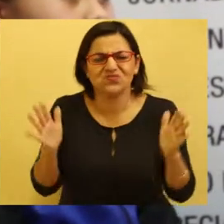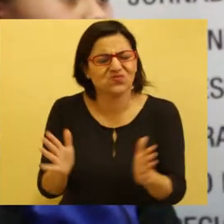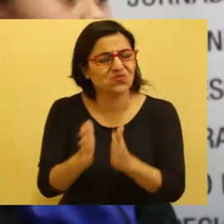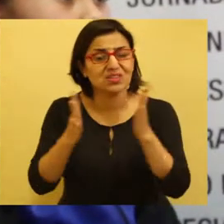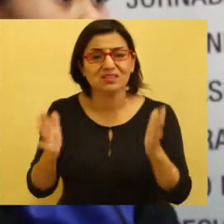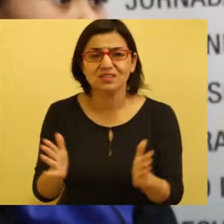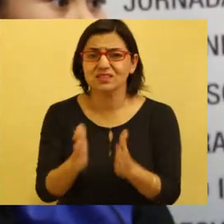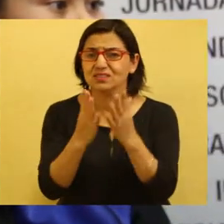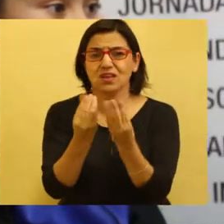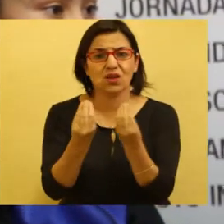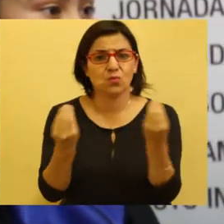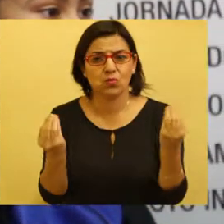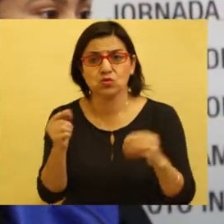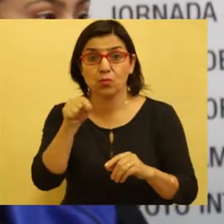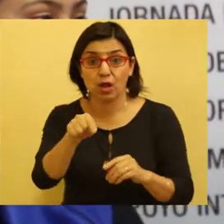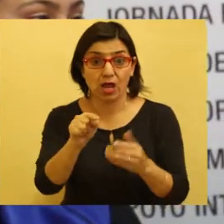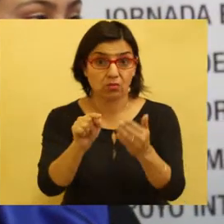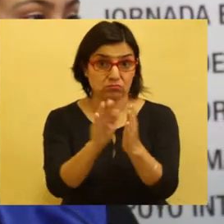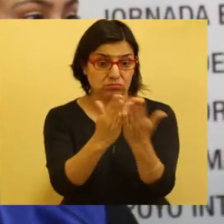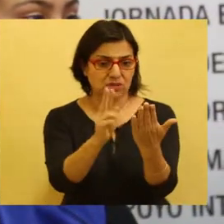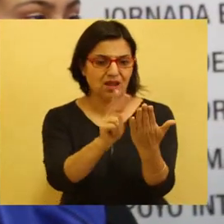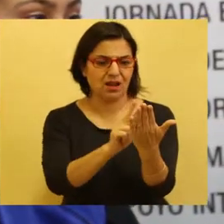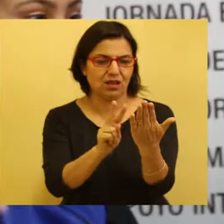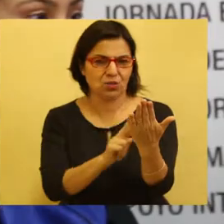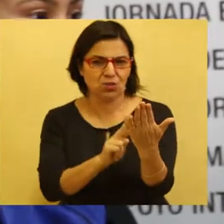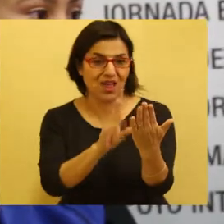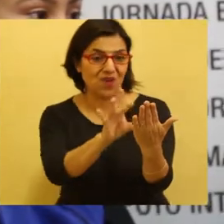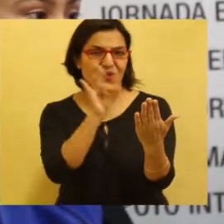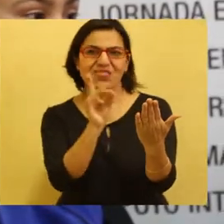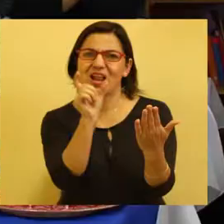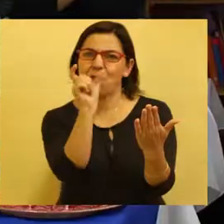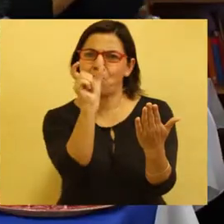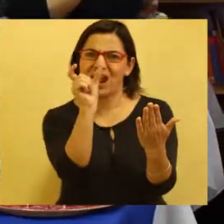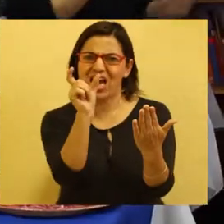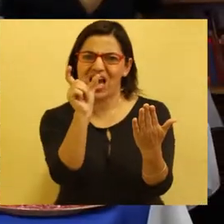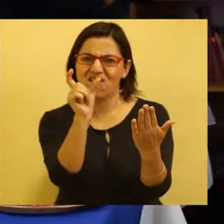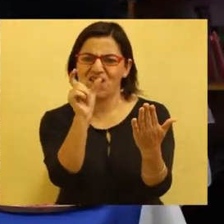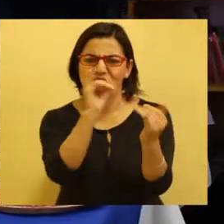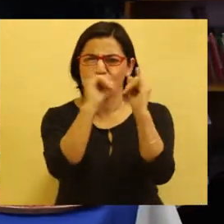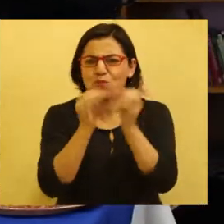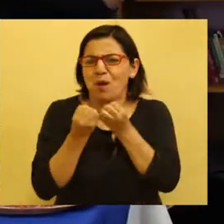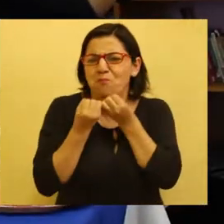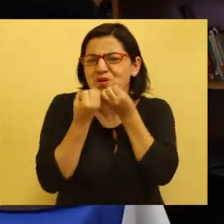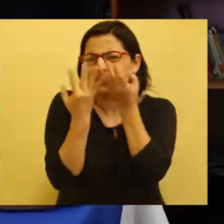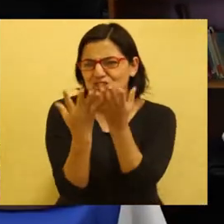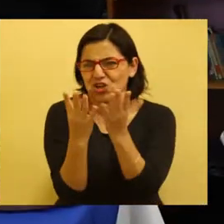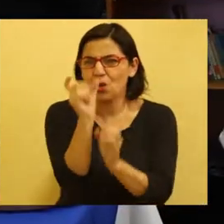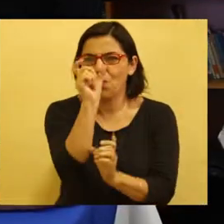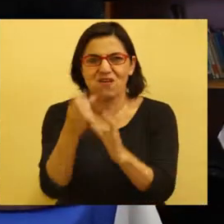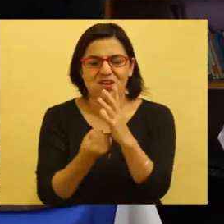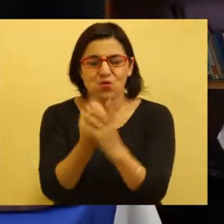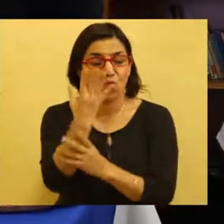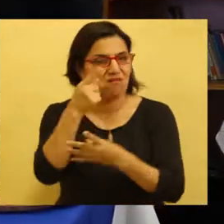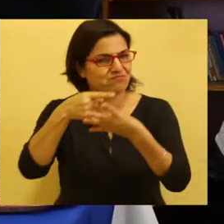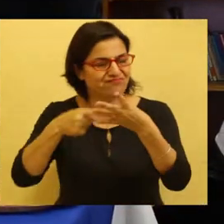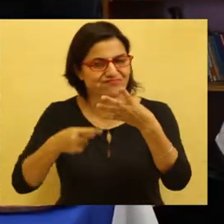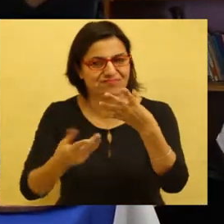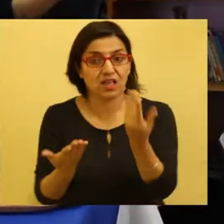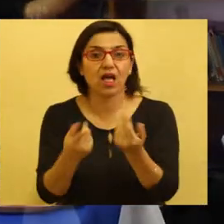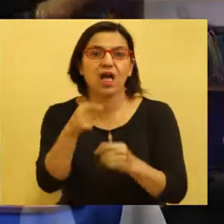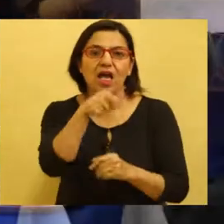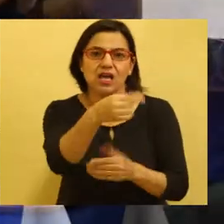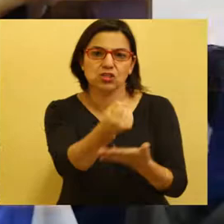aprovechenlo y esfuércense mucho porque ahí uno encuentra, conoce palabras, formas de expresarse con palabras,